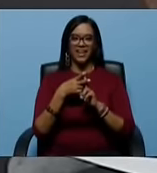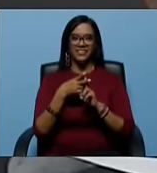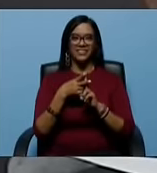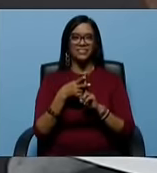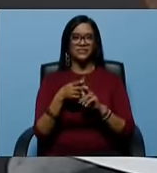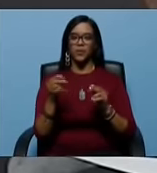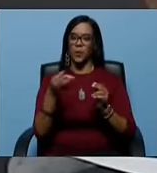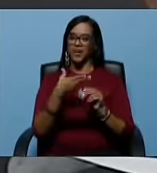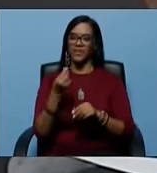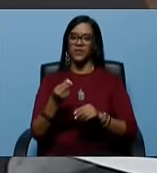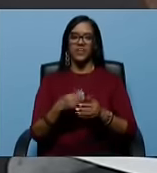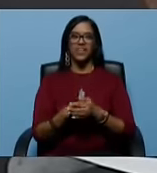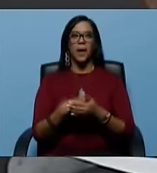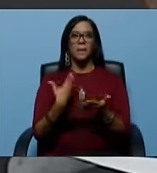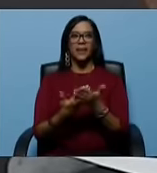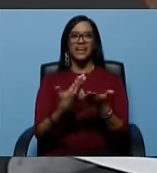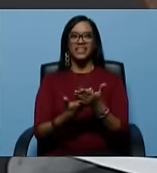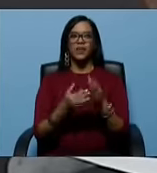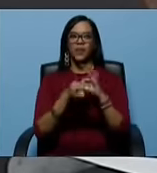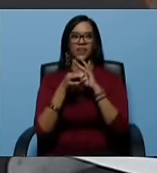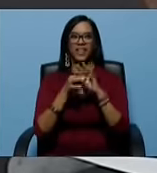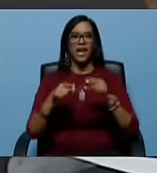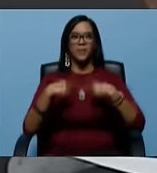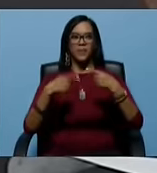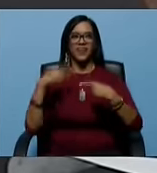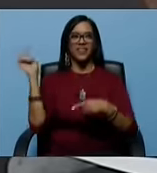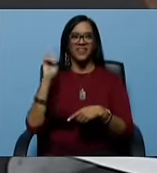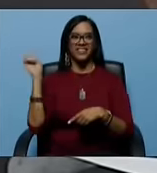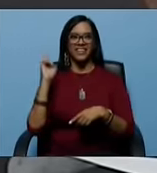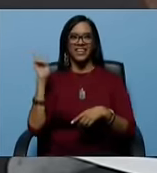numeral no vale. Partido Unidad Popular Venezolana.